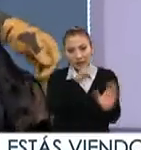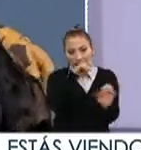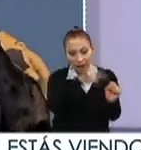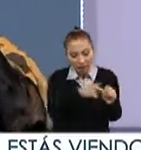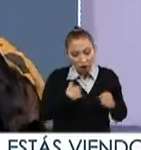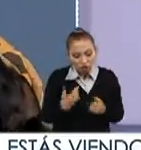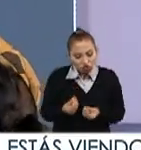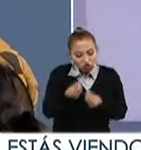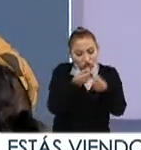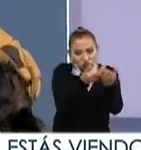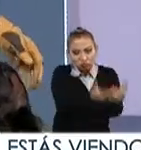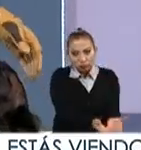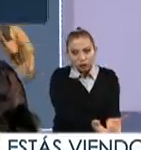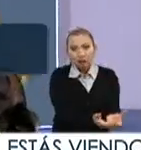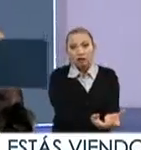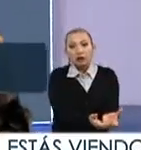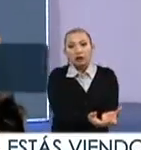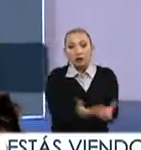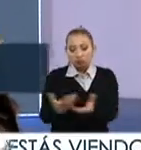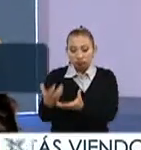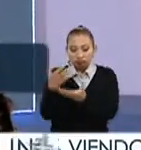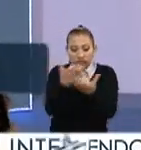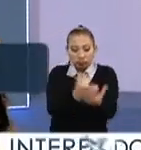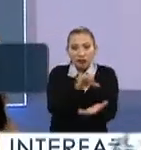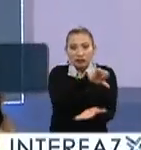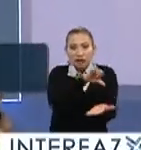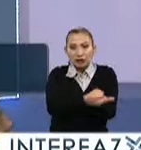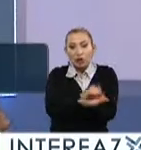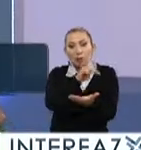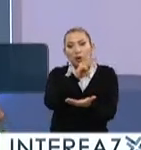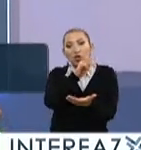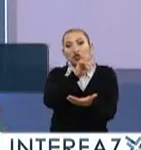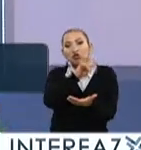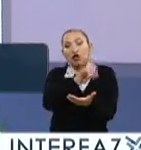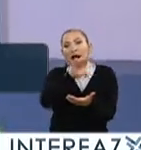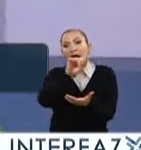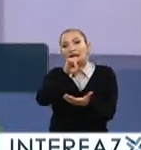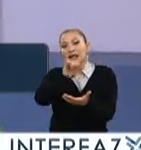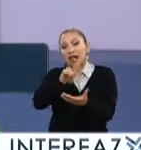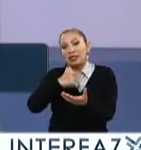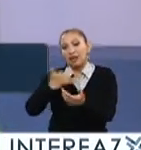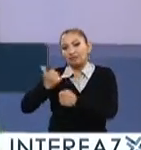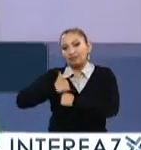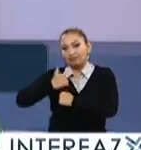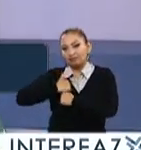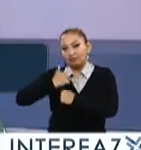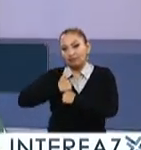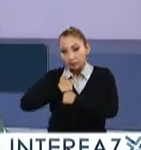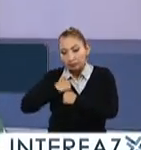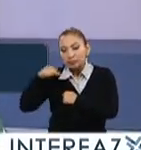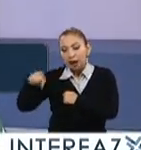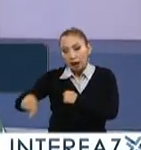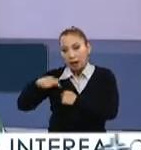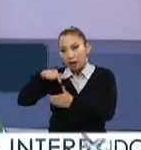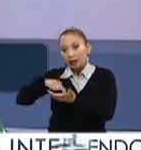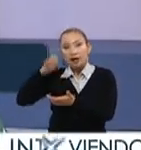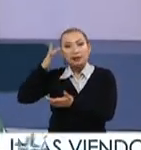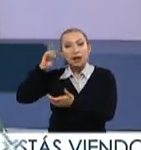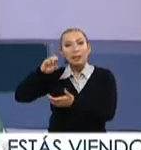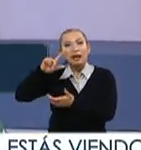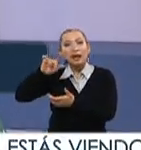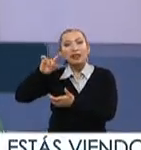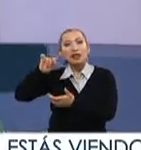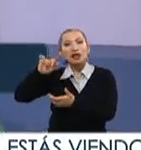son ministrados. Nos los entrega el Centro de Reproducción Canina del Ejército y Fuerza Aérea Mexicanos, que se encuentra en San Miguel de